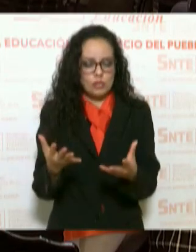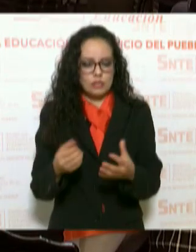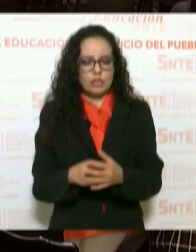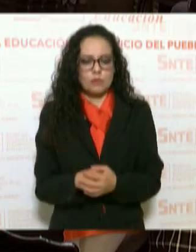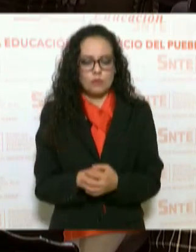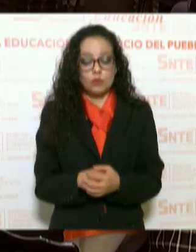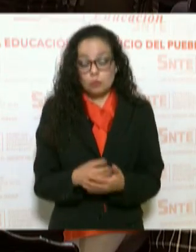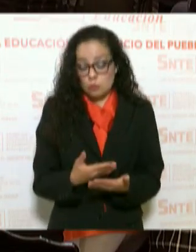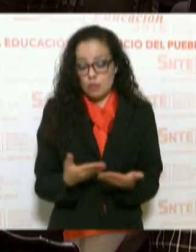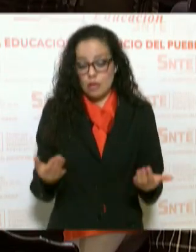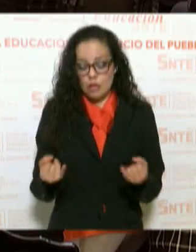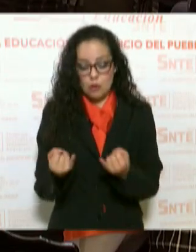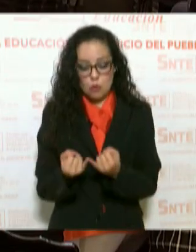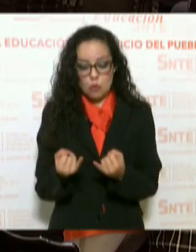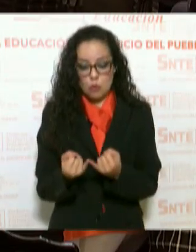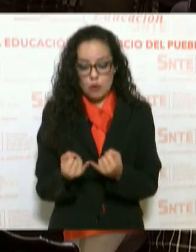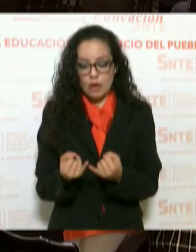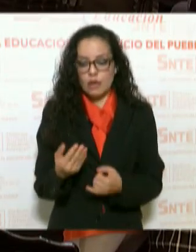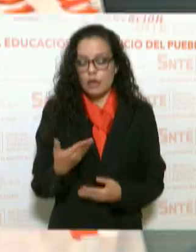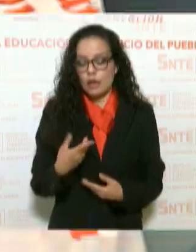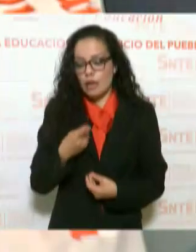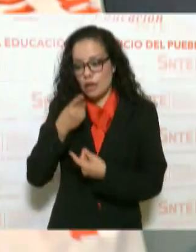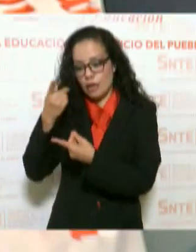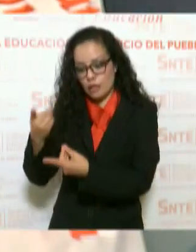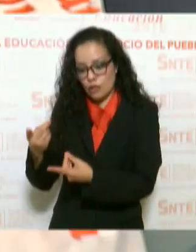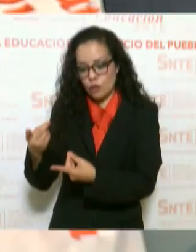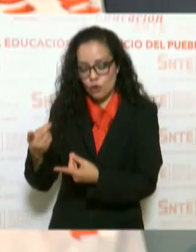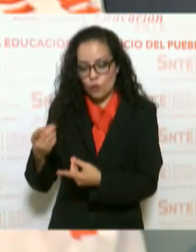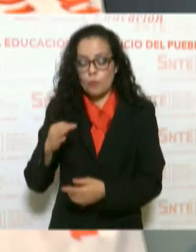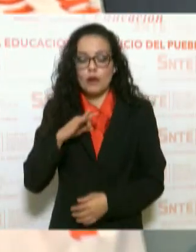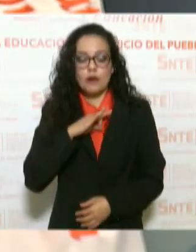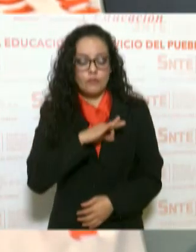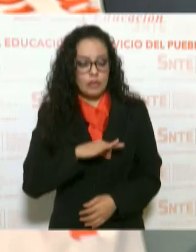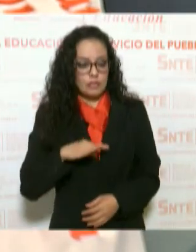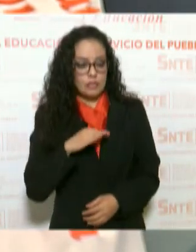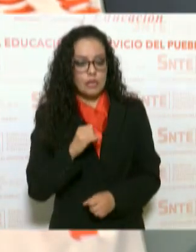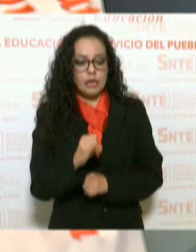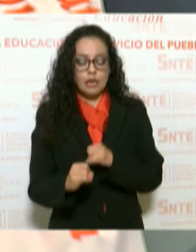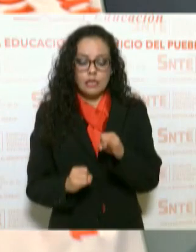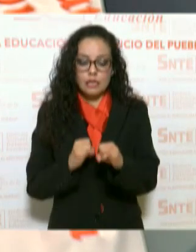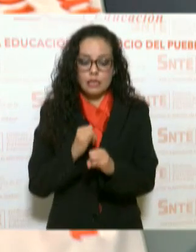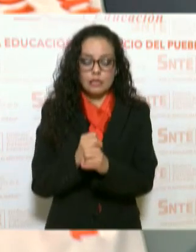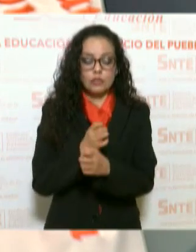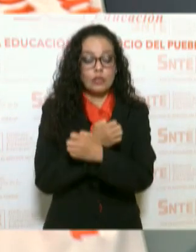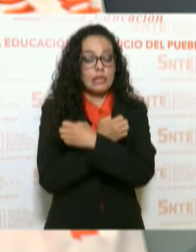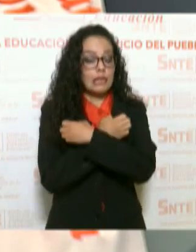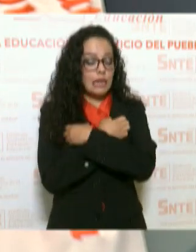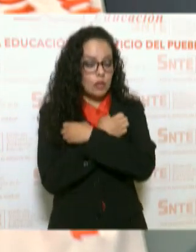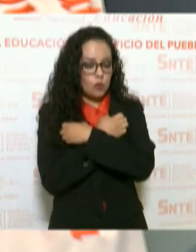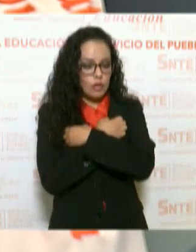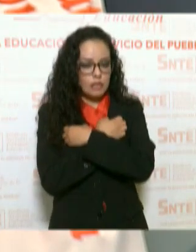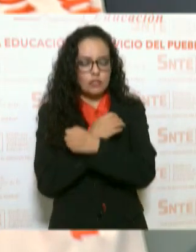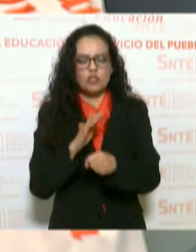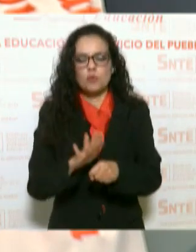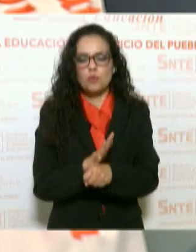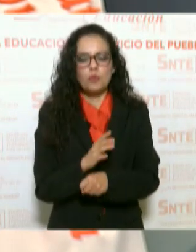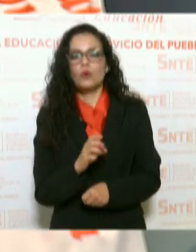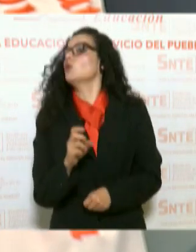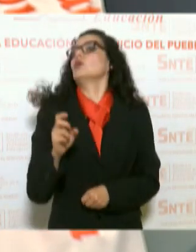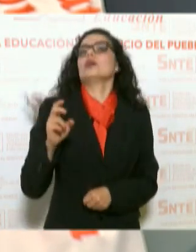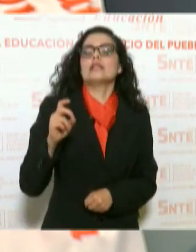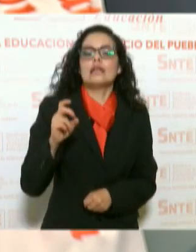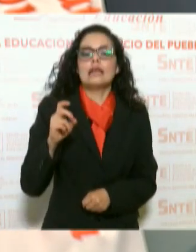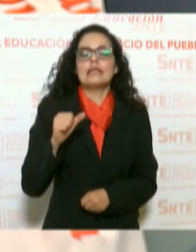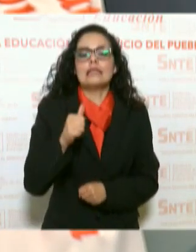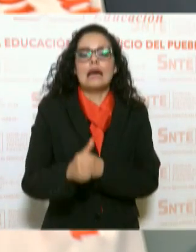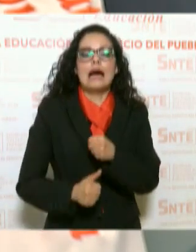Aprovecho este espacio para felicitar a la Internacional de la Educación por los 30 años que está cumpliendo